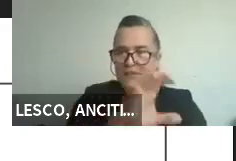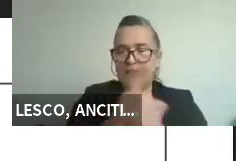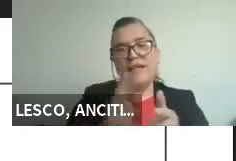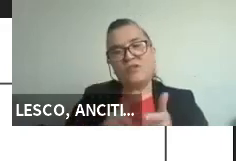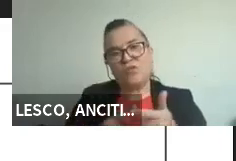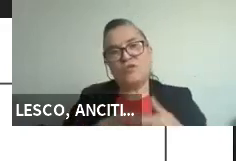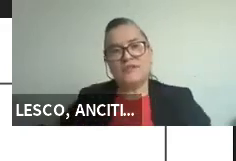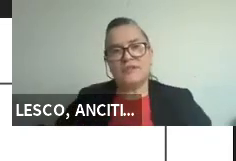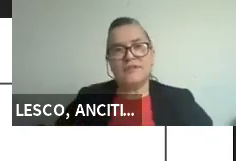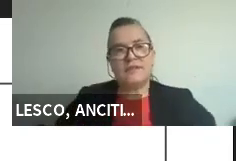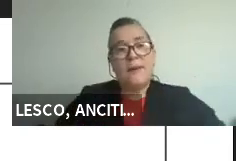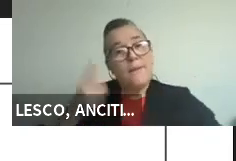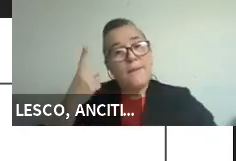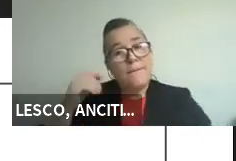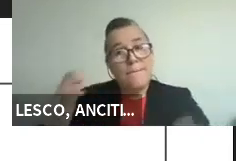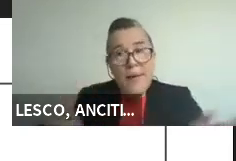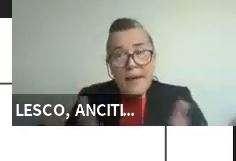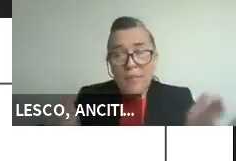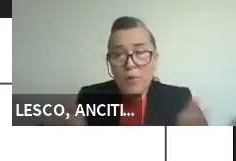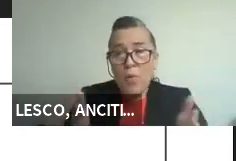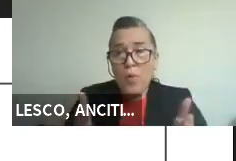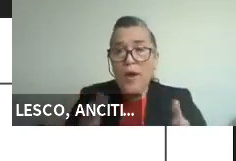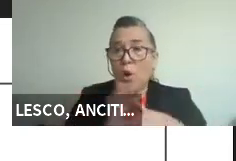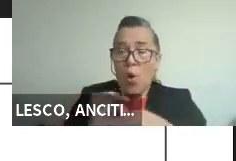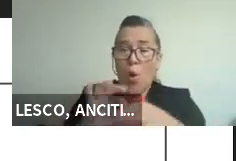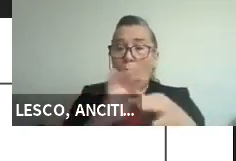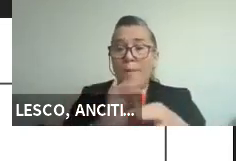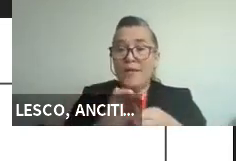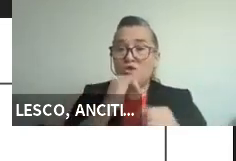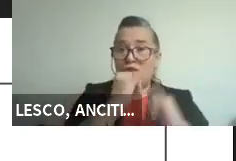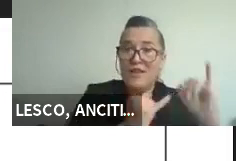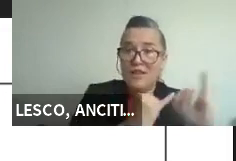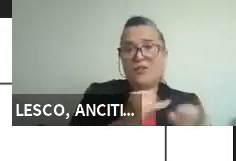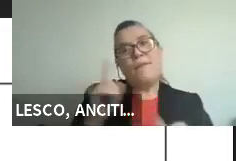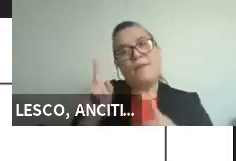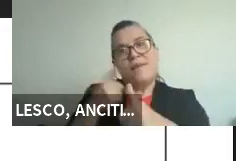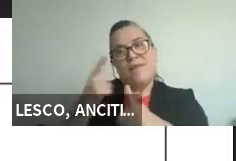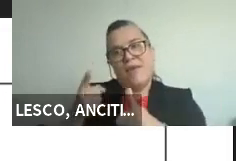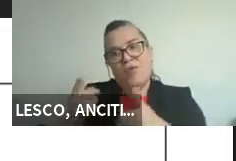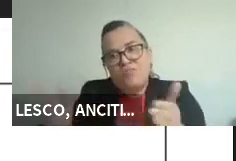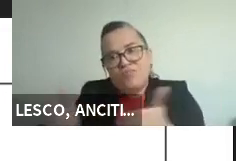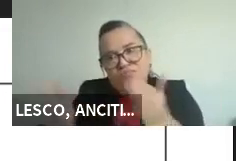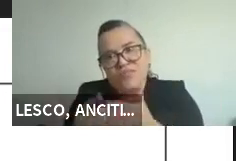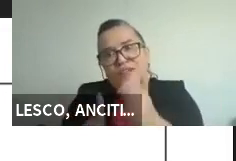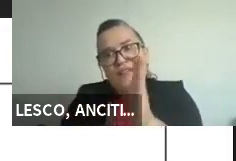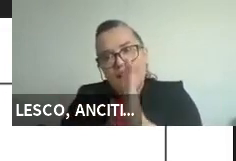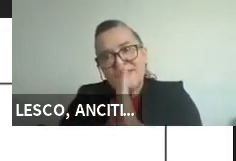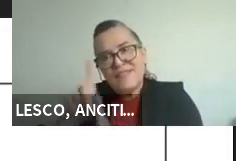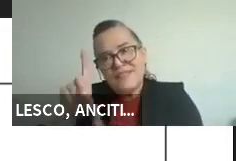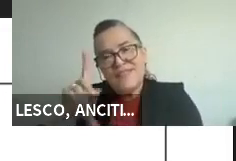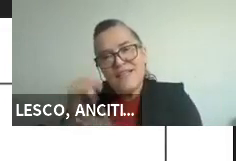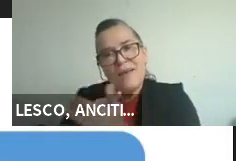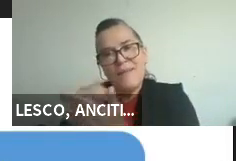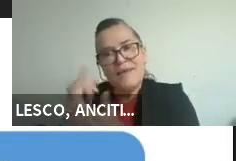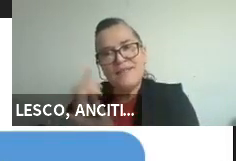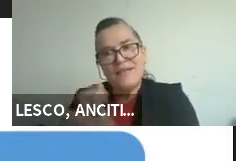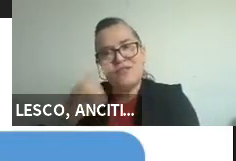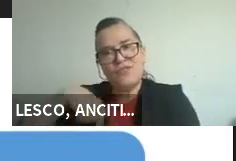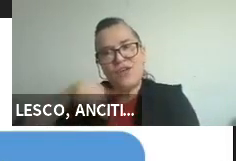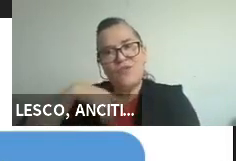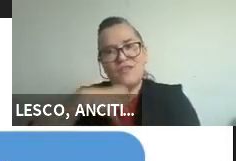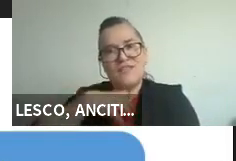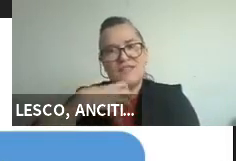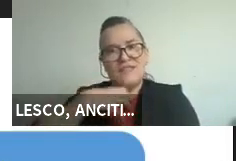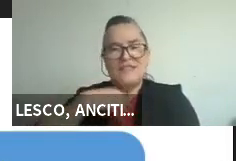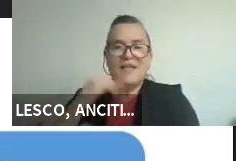para promover la cooperación internacional tenemos que promover primero también el desarrollo de la investigación en nuestras mismas instituciones